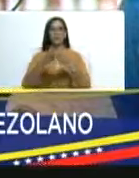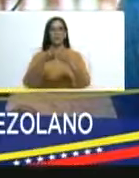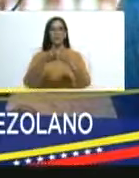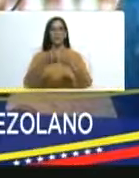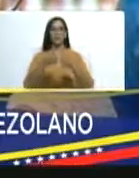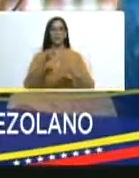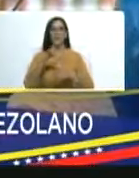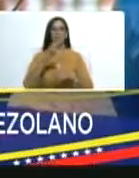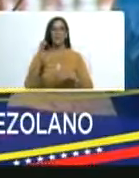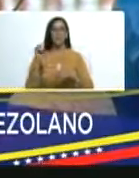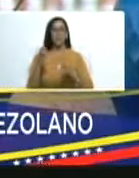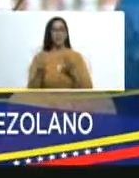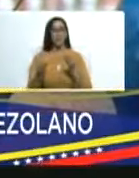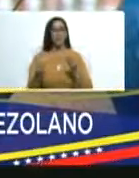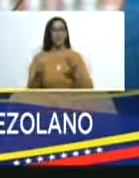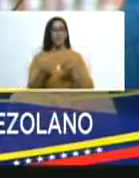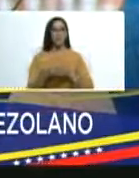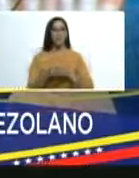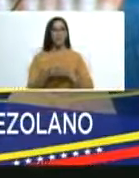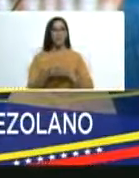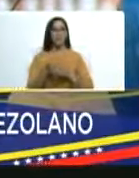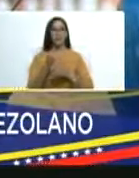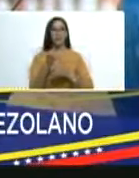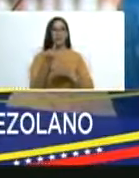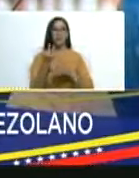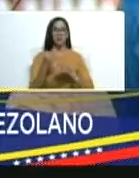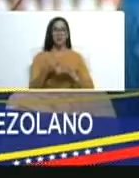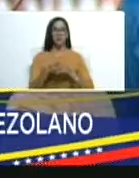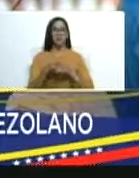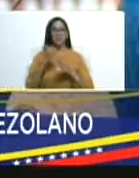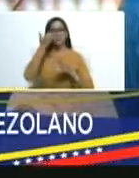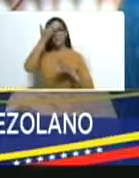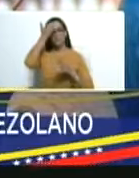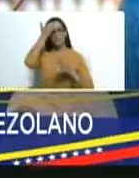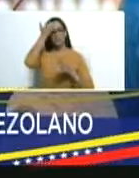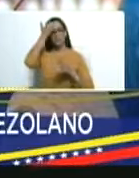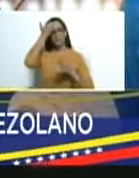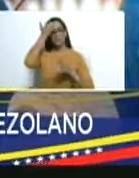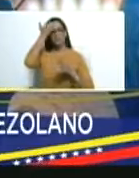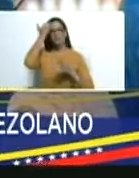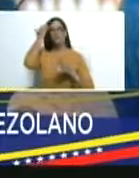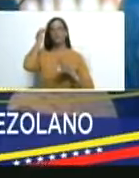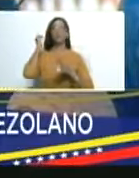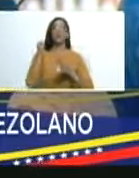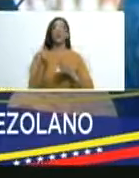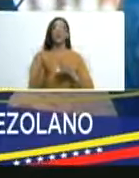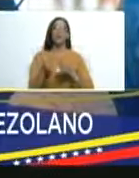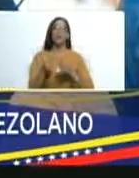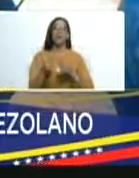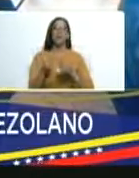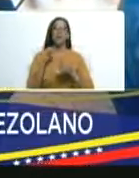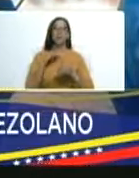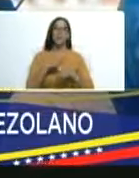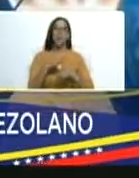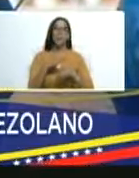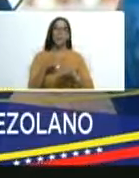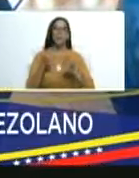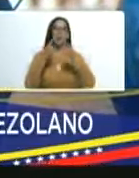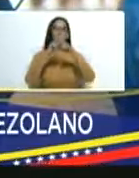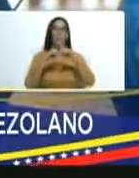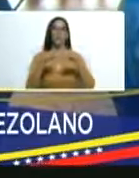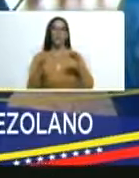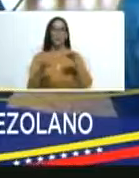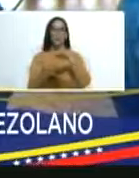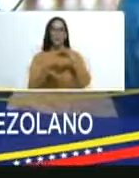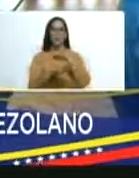300, bastante alto. Sí, es un número... Pienso yo que es alto. Realmente inclusive estamos en el promedio por debajo de